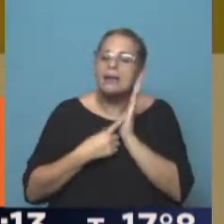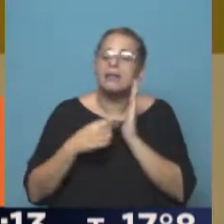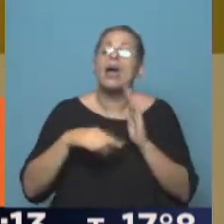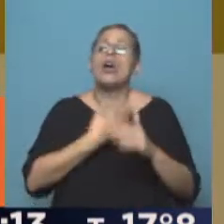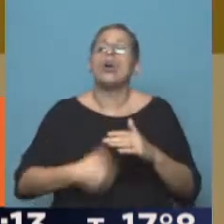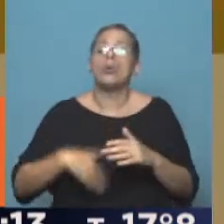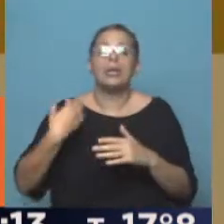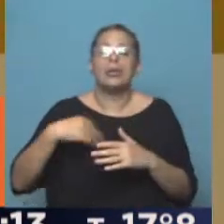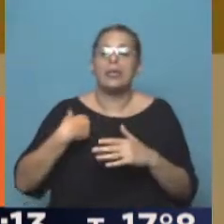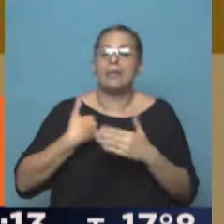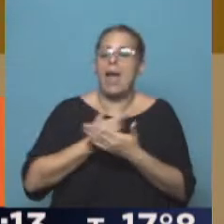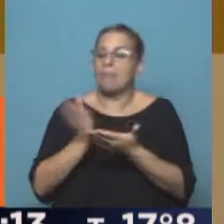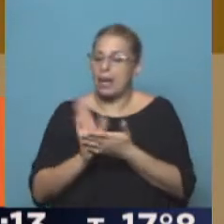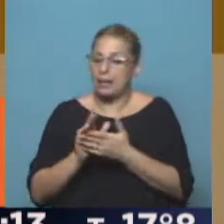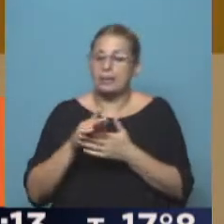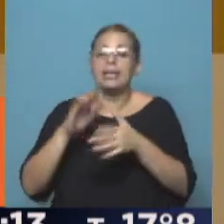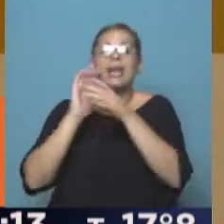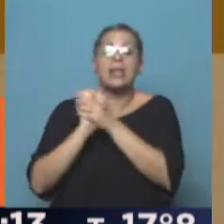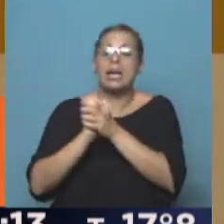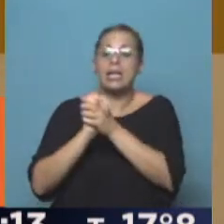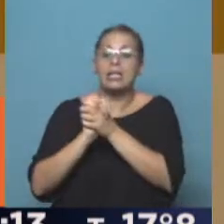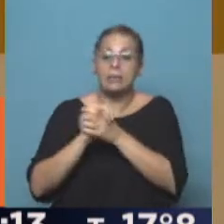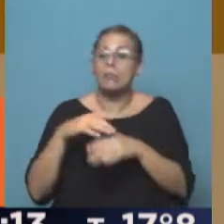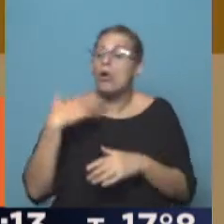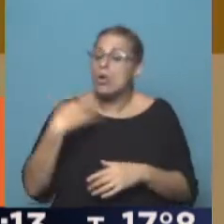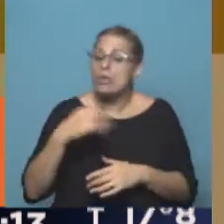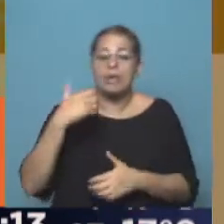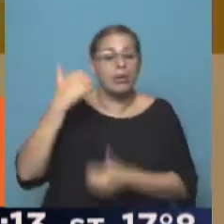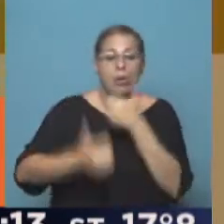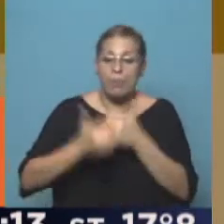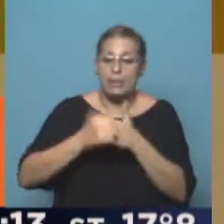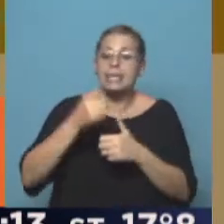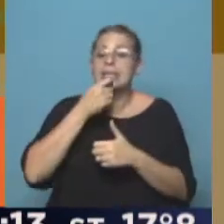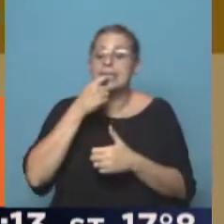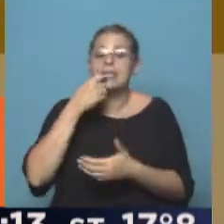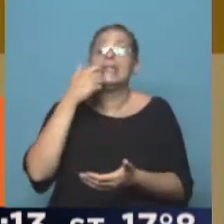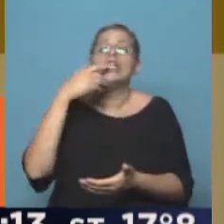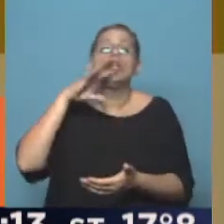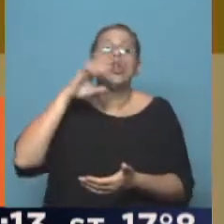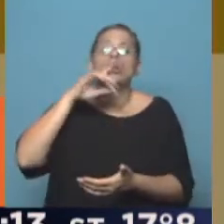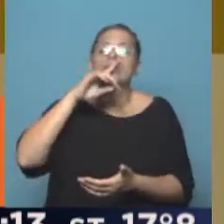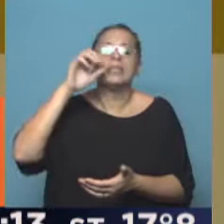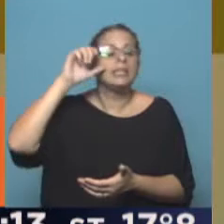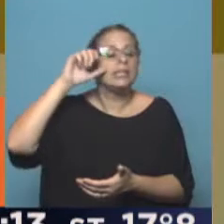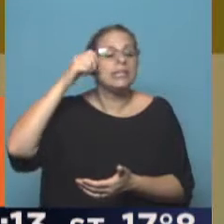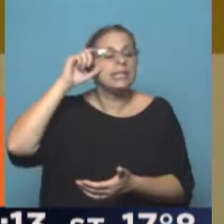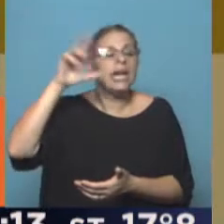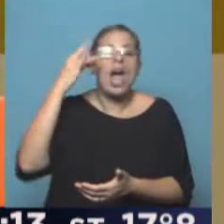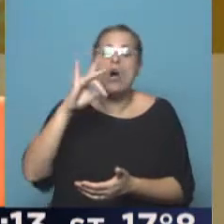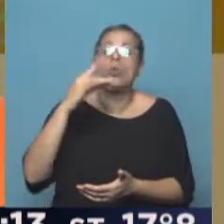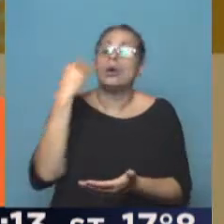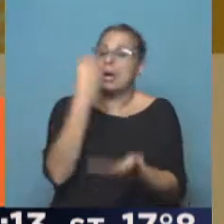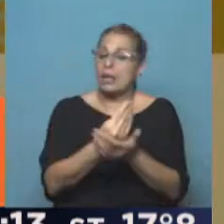del radicalismo el radicalismo tendrá que con toda legitimidad competir si lo esto es el candidato que es un excelente candidato en el 2019 será el